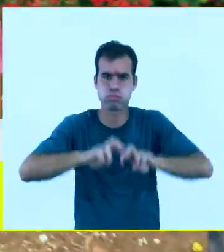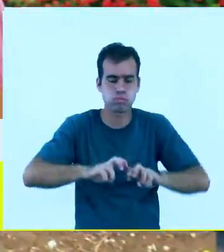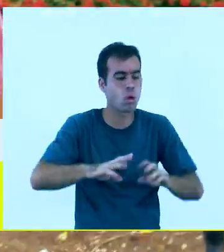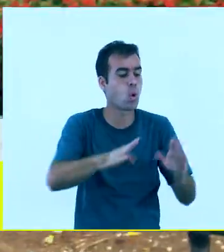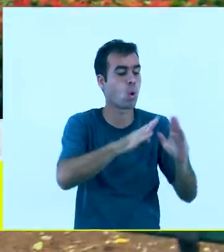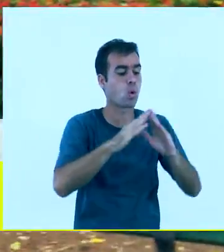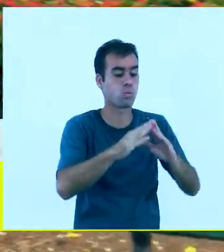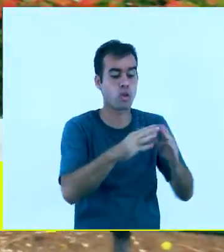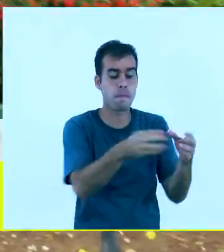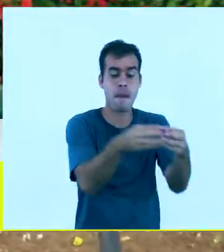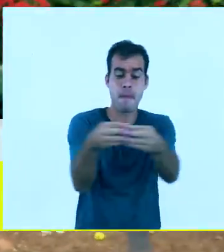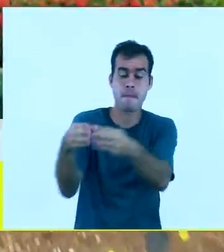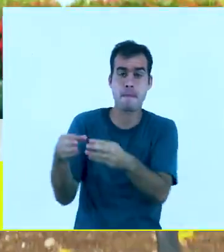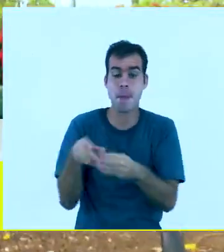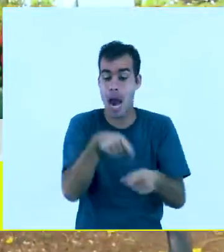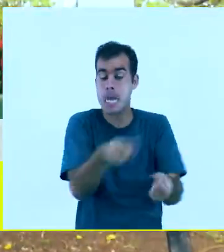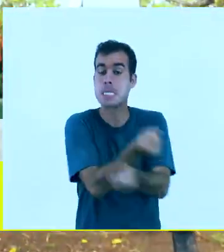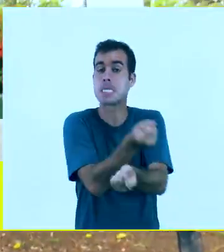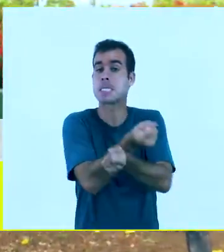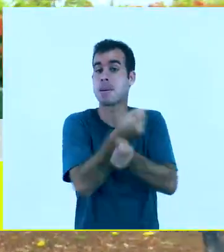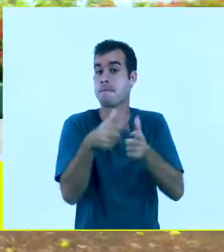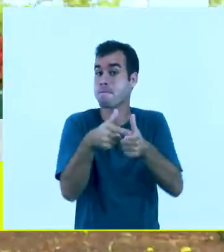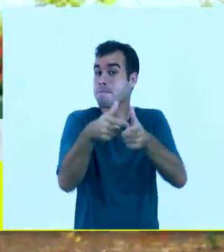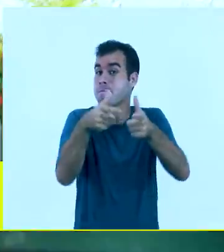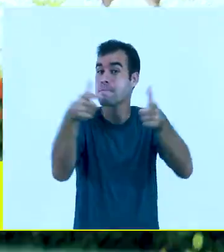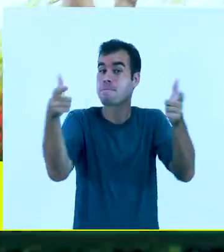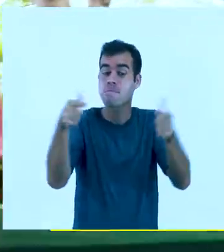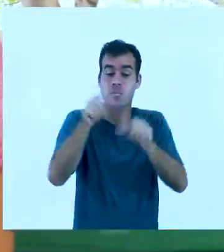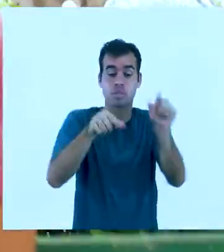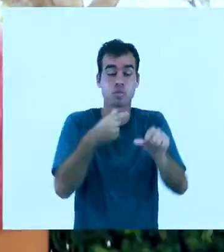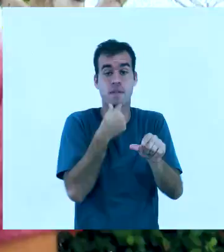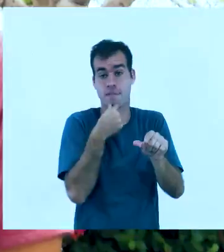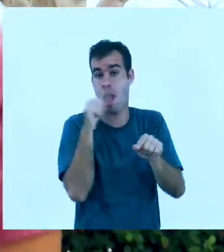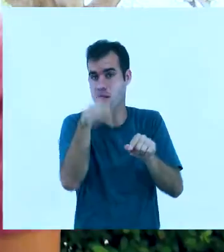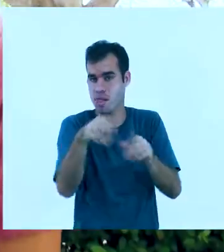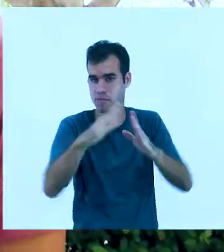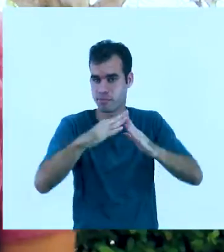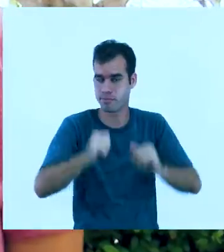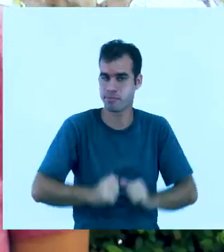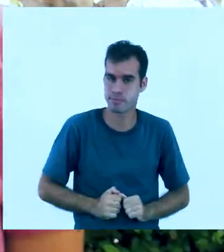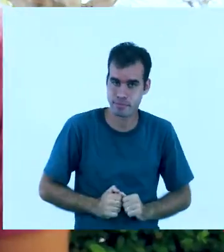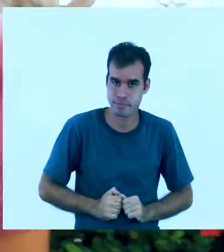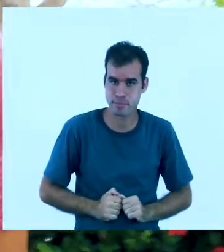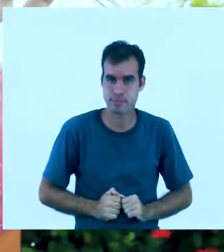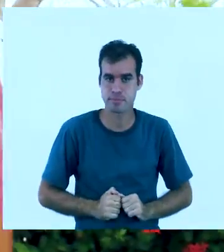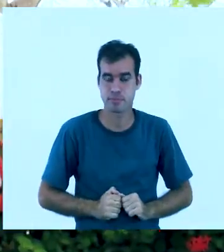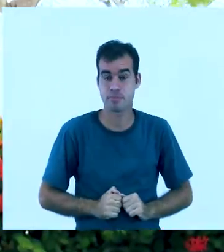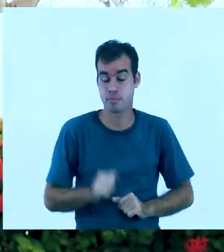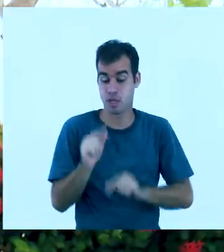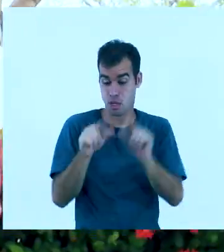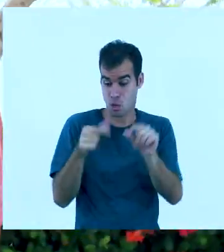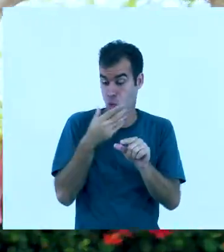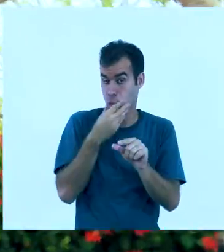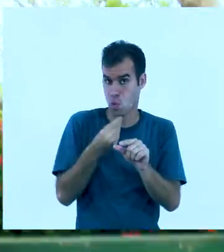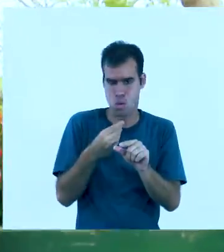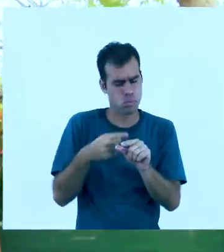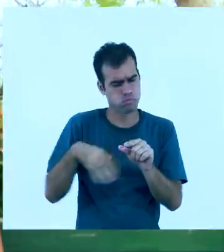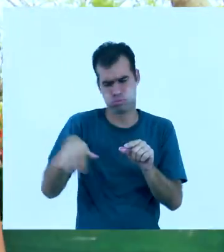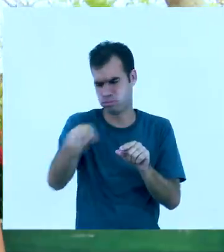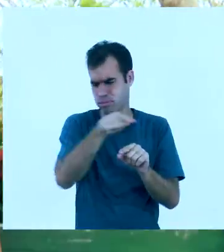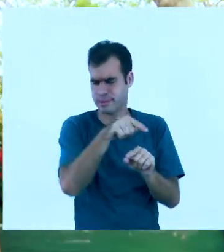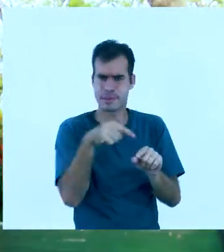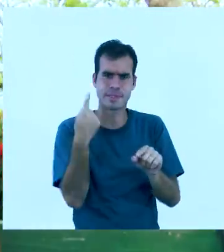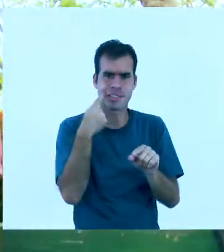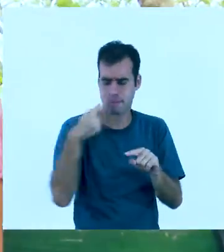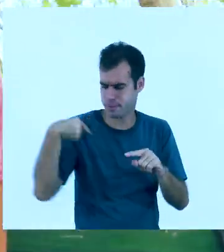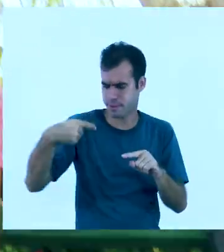sociológicos dentro de consejos populares de alto riesgo y con un índice elevado de envejecimiento poblacional. La juventud está en